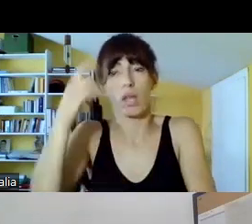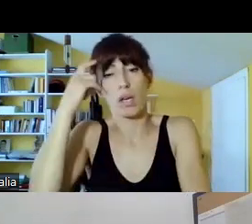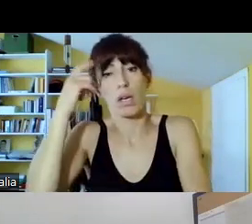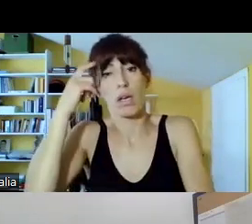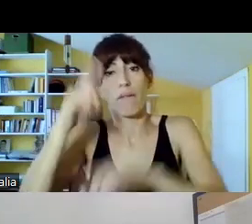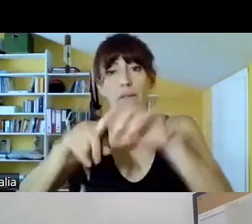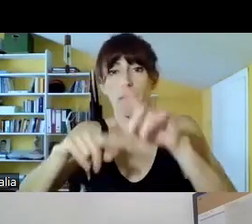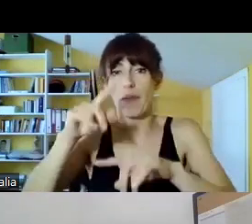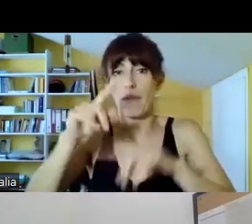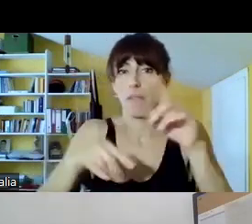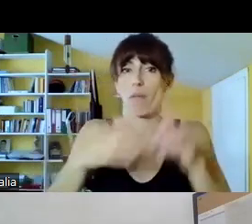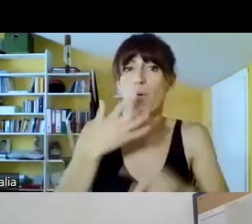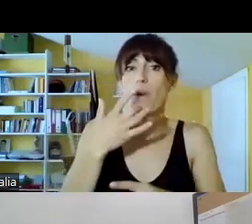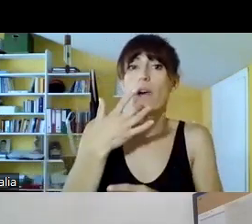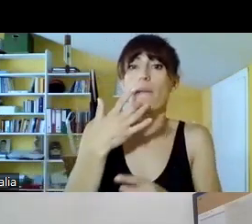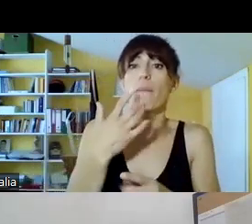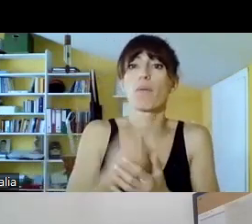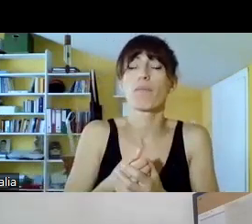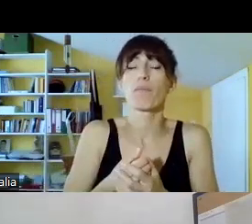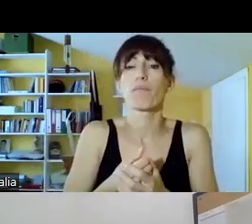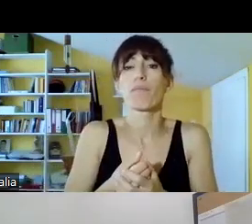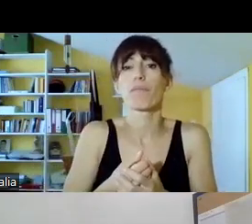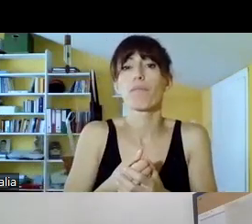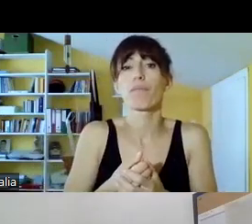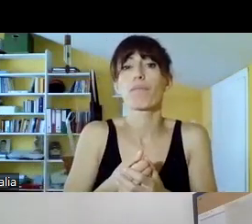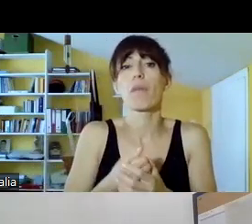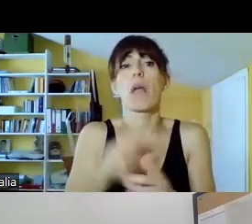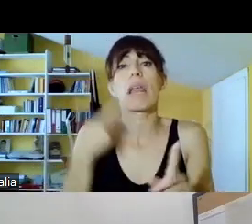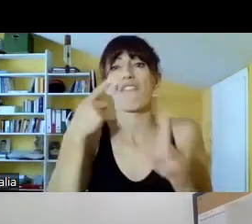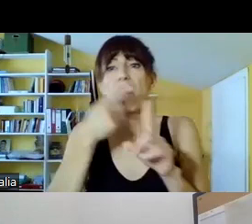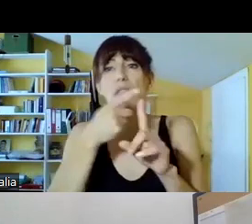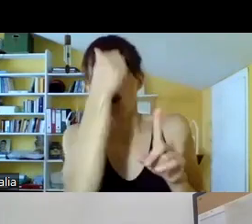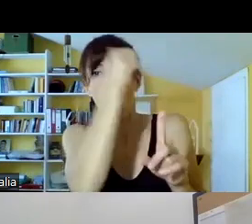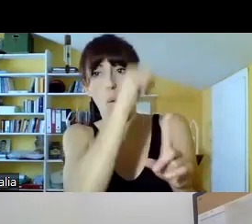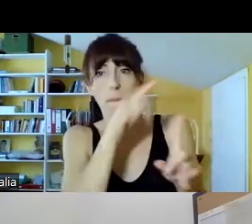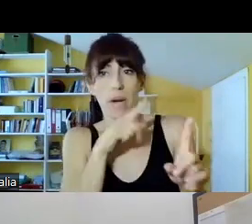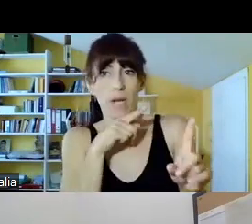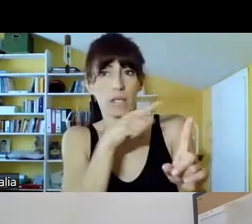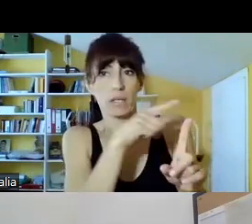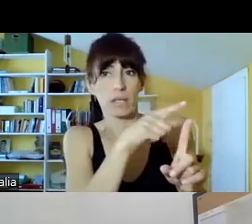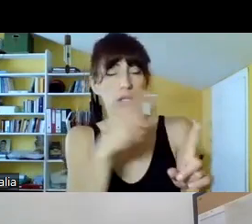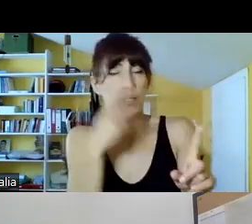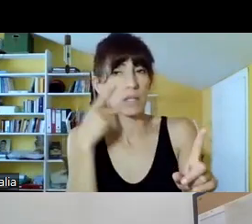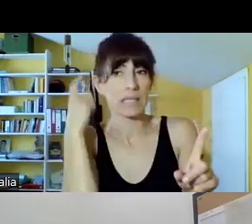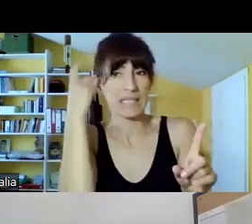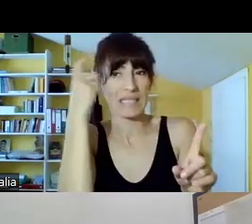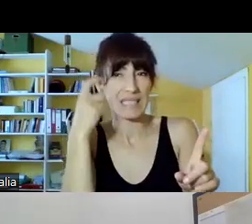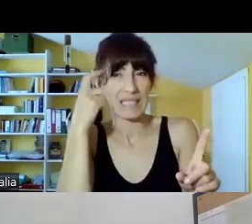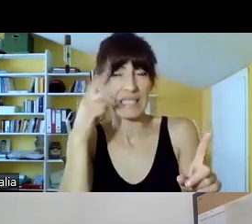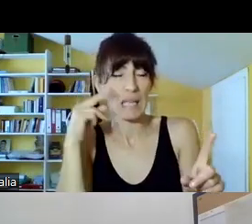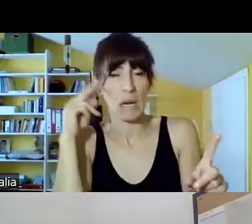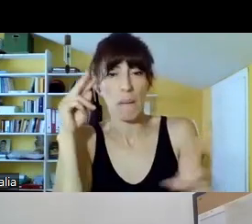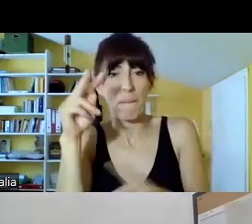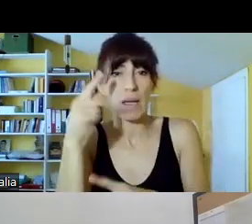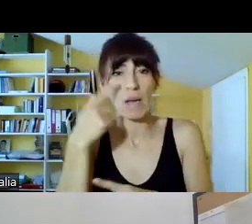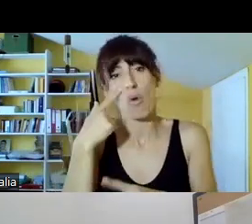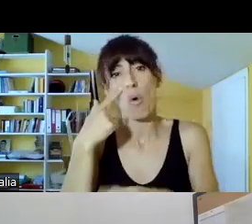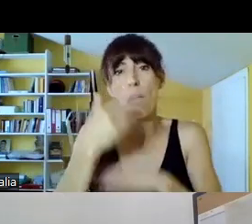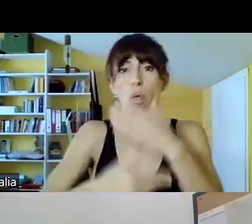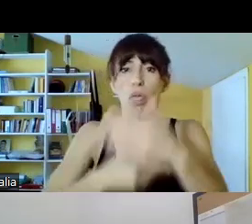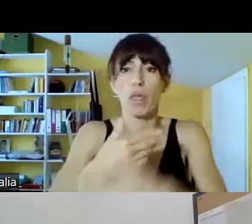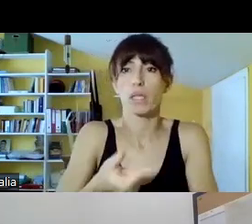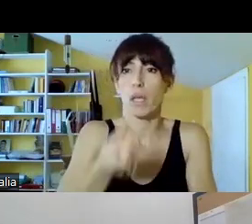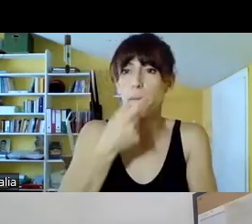como referencia a los hombres. Para intentar ver si existía un proceso de medicalización de la